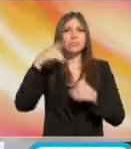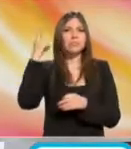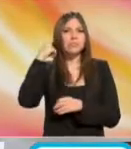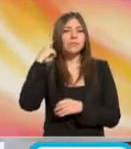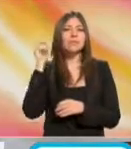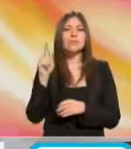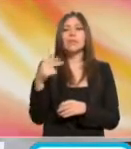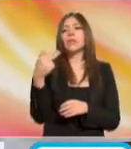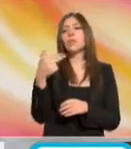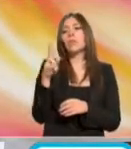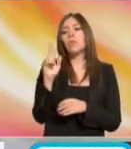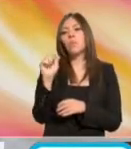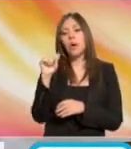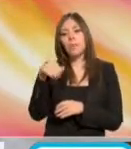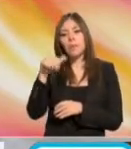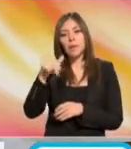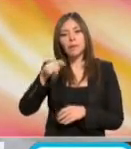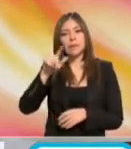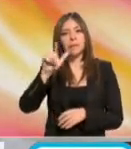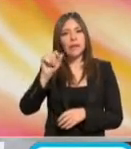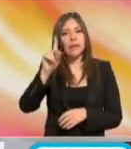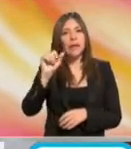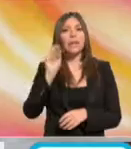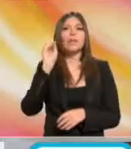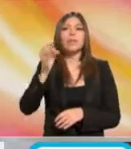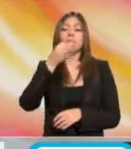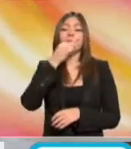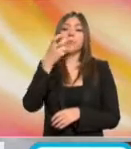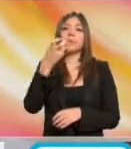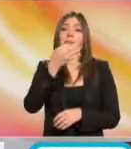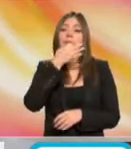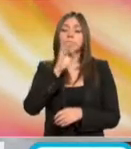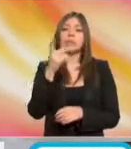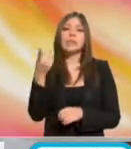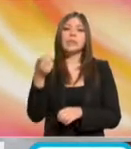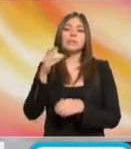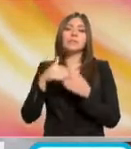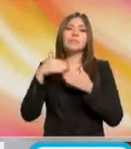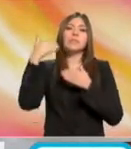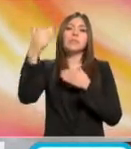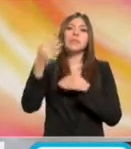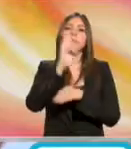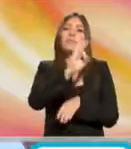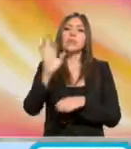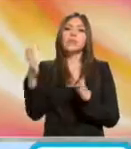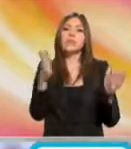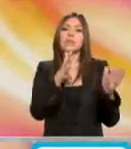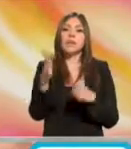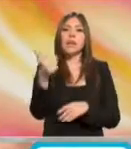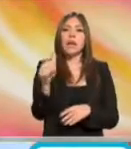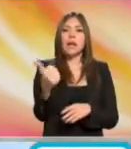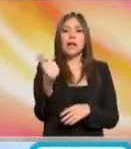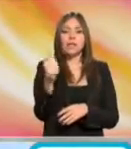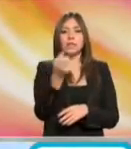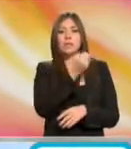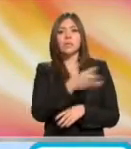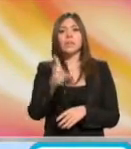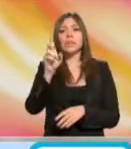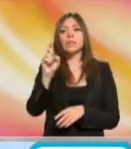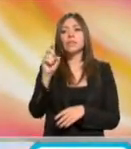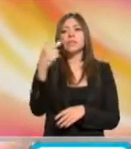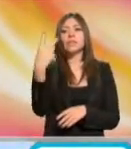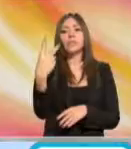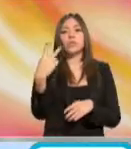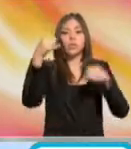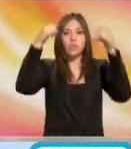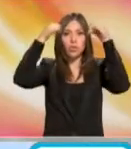la Huamantlada, las famosas fiestas. Estas suceden hasta agosto. ¿Y qué es la Huamantlada? La Huamantlada es como la pamplonada, sueltan 32 toros